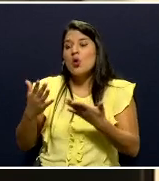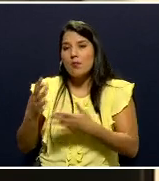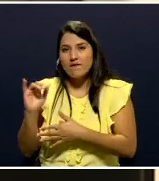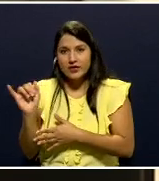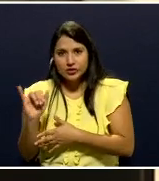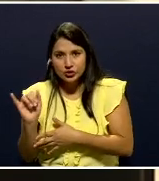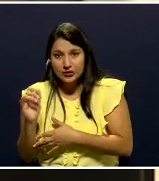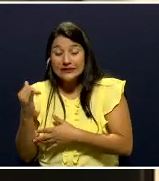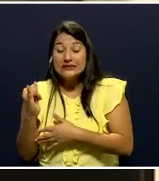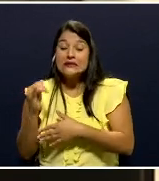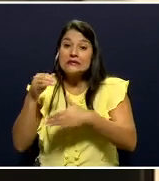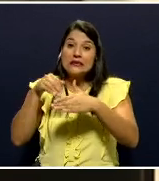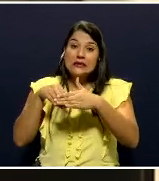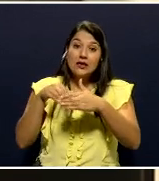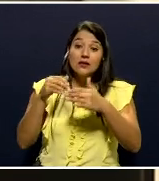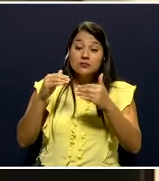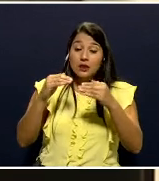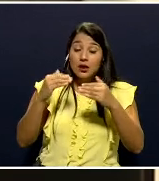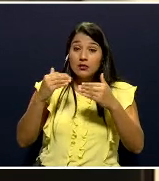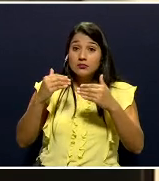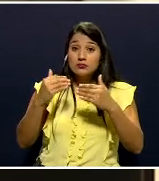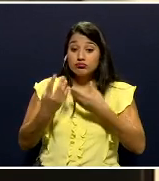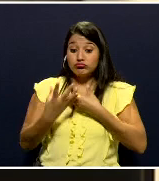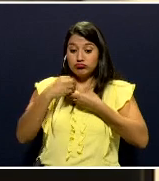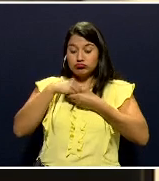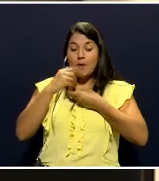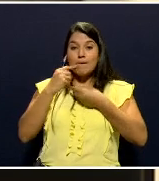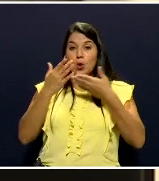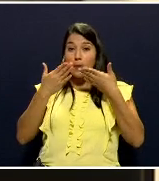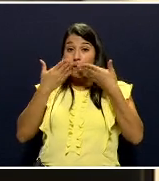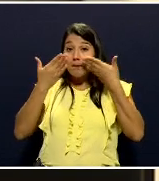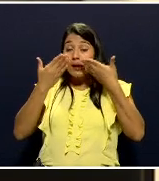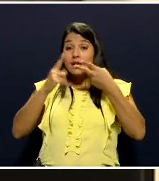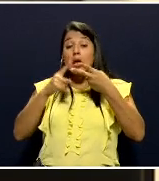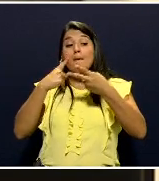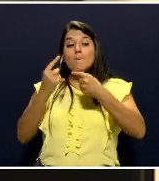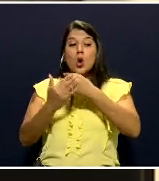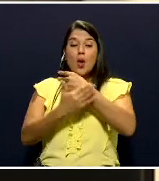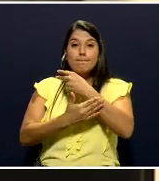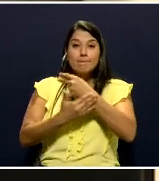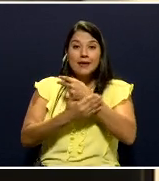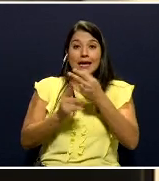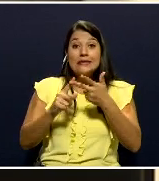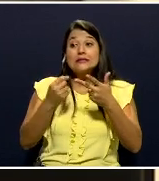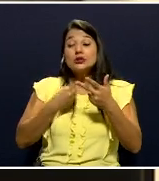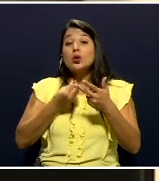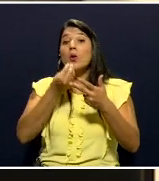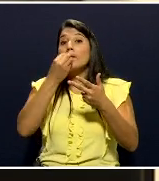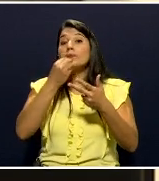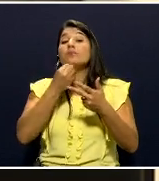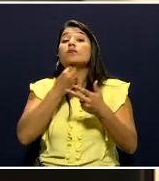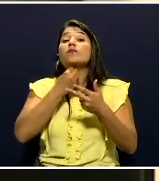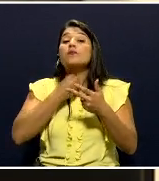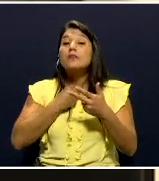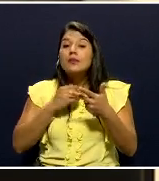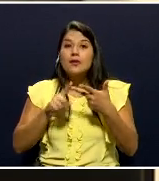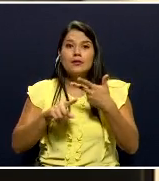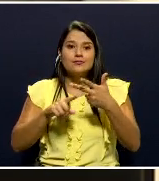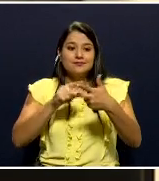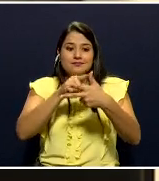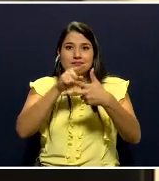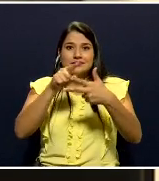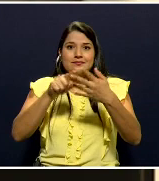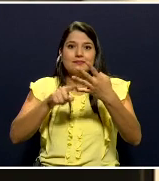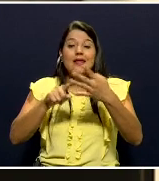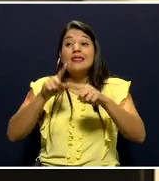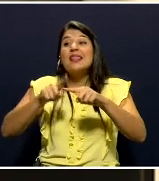si entra por vías respiratorias, si entra por piel, si es que yo lo trago en el tracto digestivo, dependiendo de la